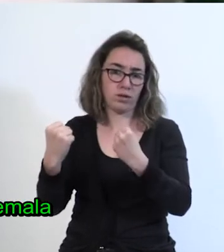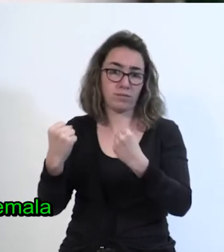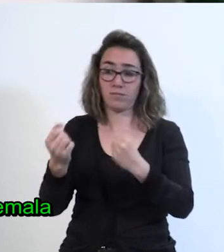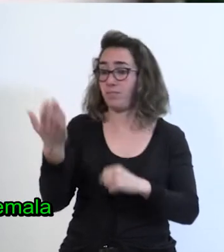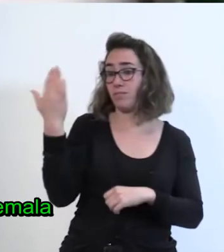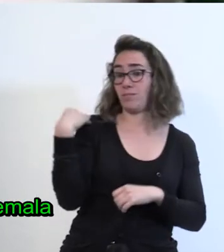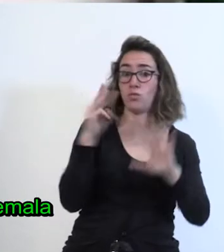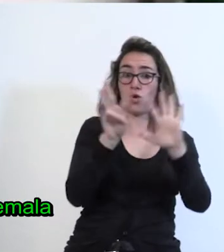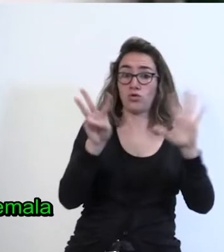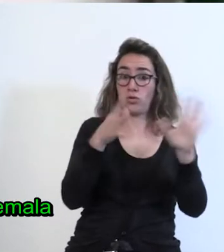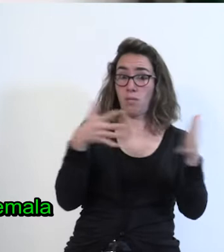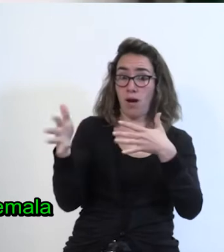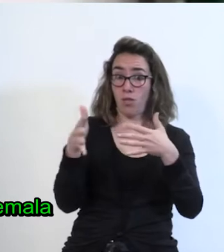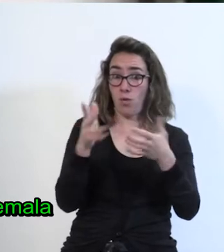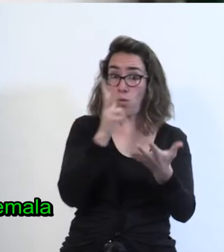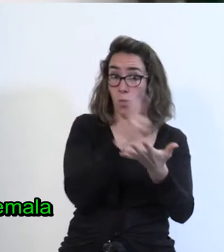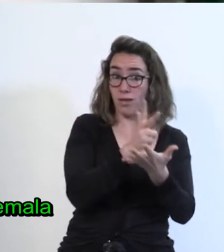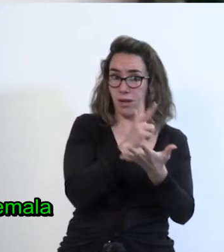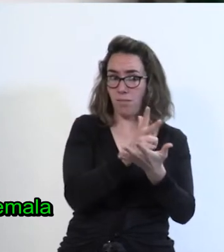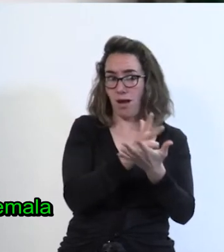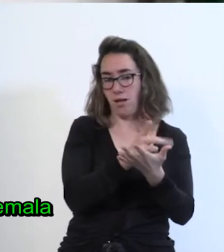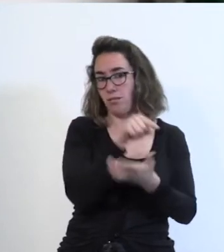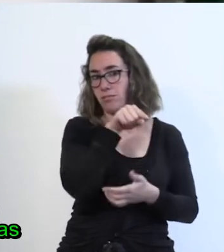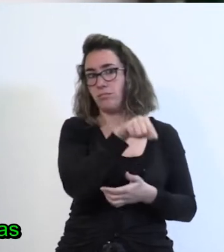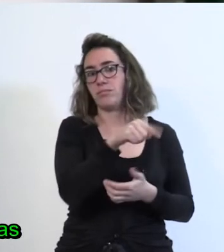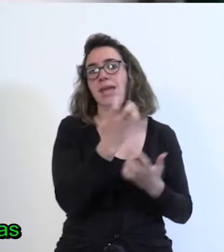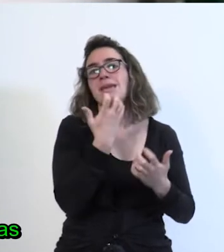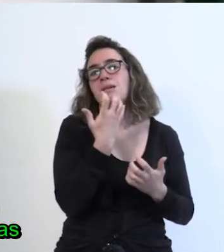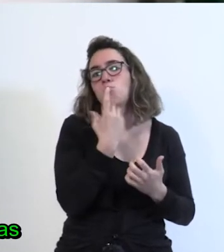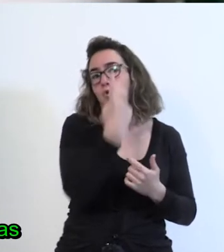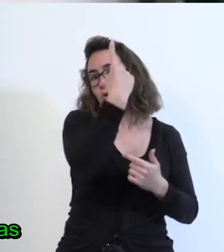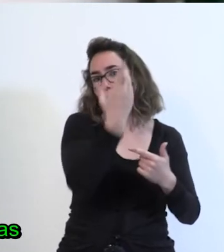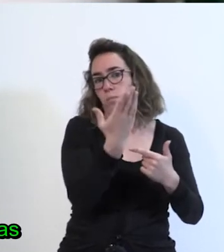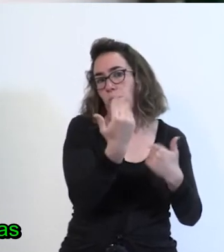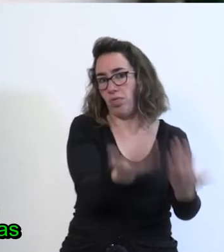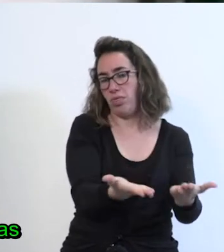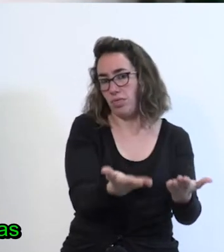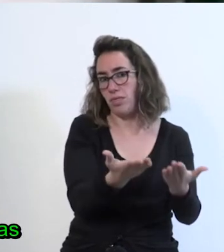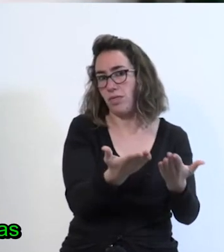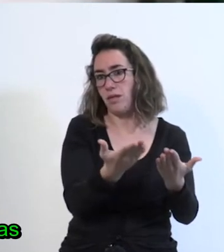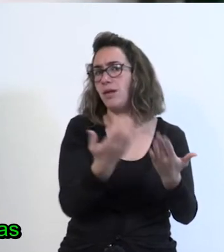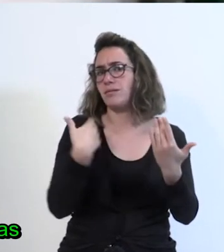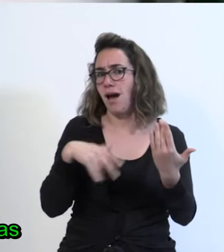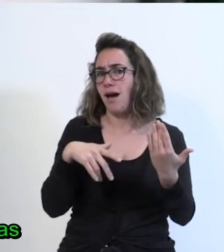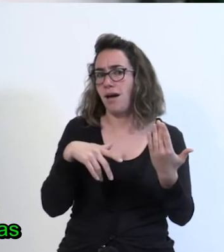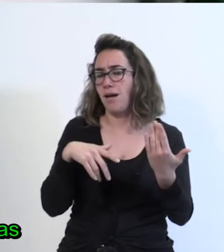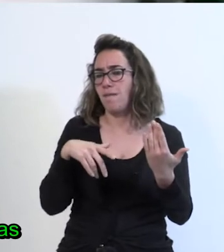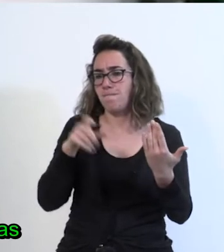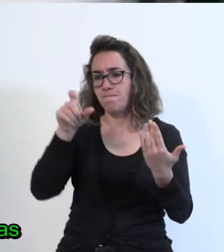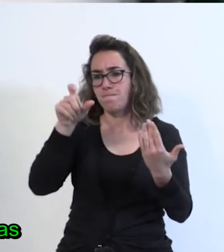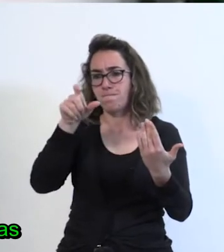de marzo en Guatemala es solo una muestra de todo lo que vienen haciendo